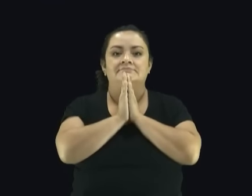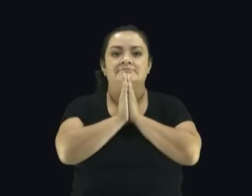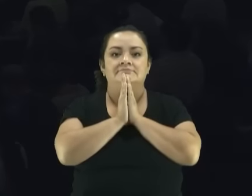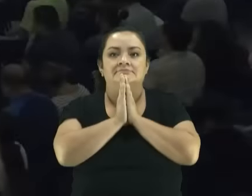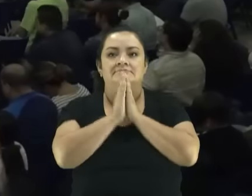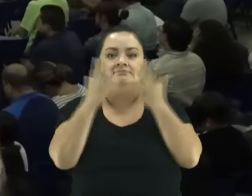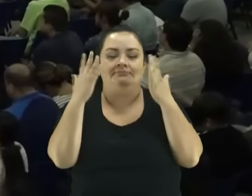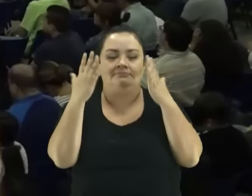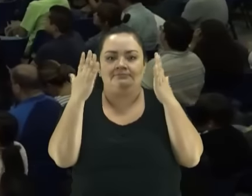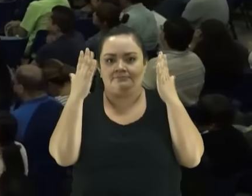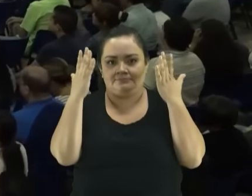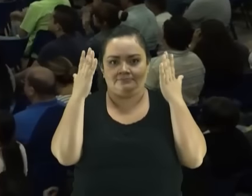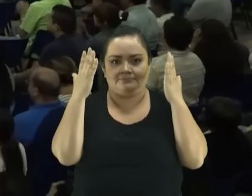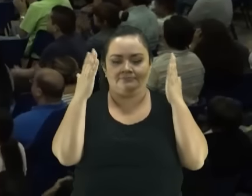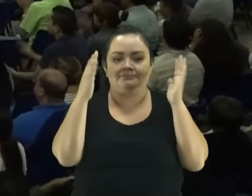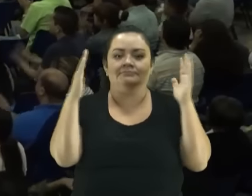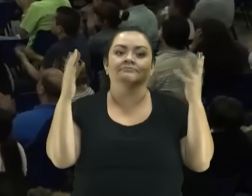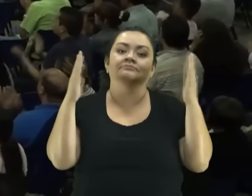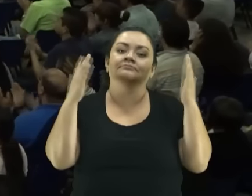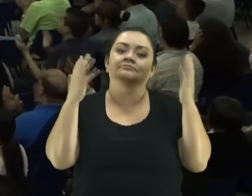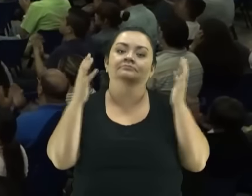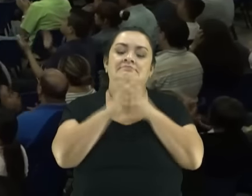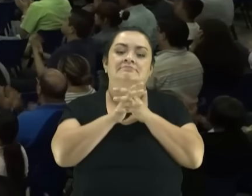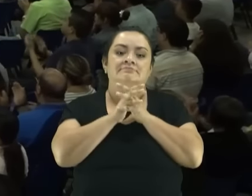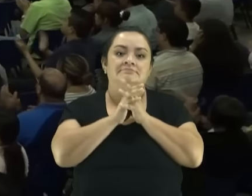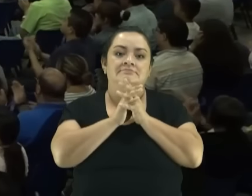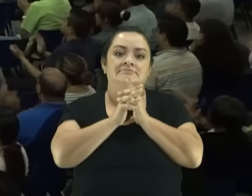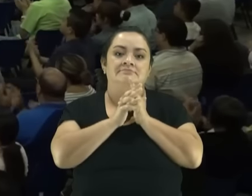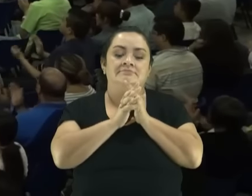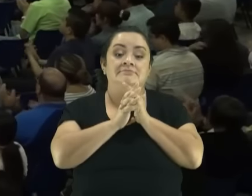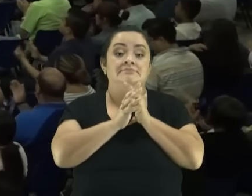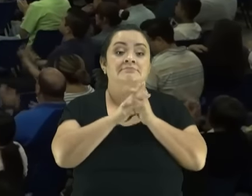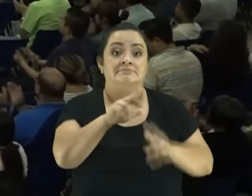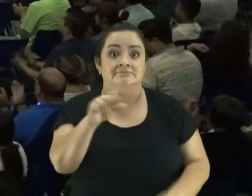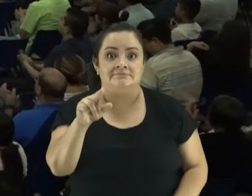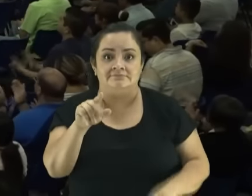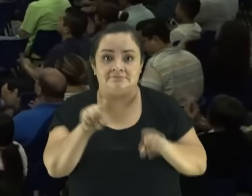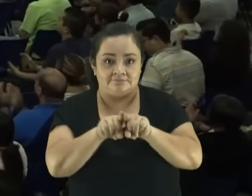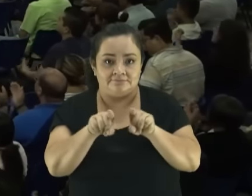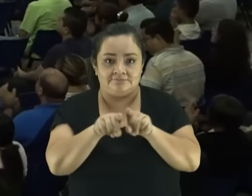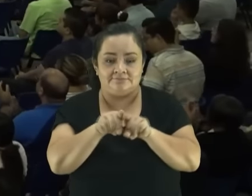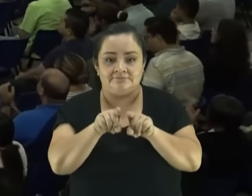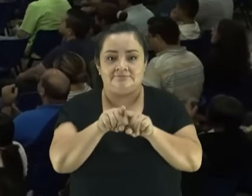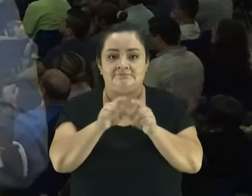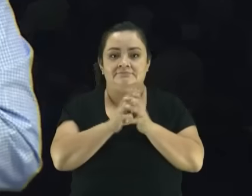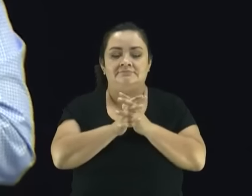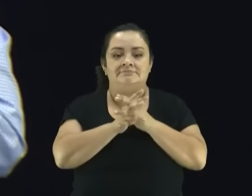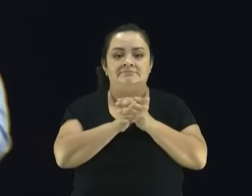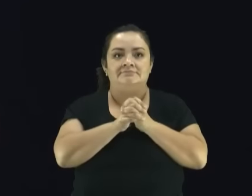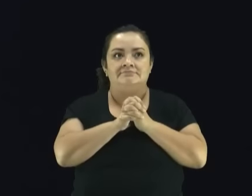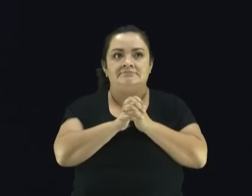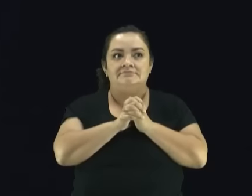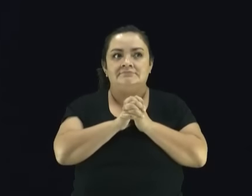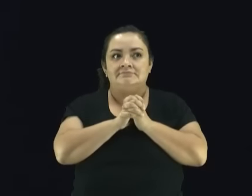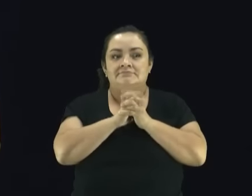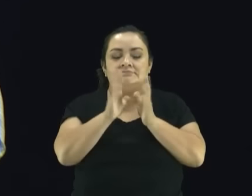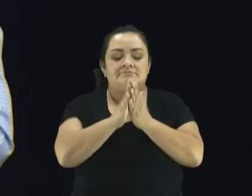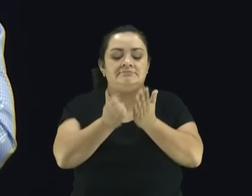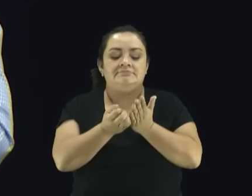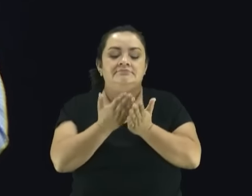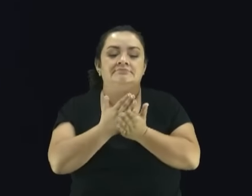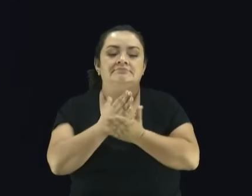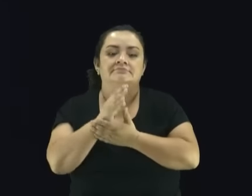le damos un fortísimo aplauso a nuestros hermanos en la fe amigo y hermano dice primera Timoteo capítulo 1